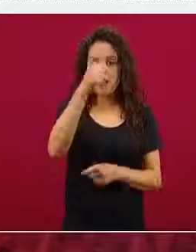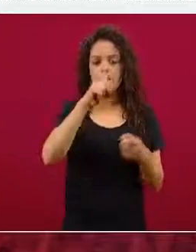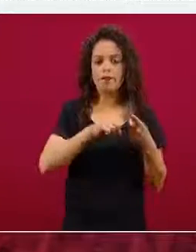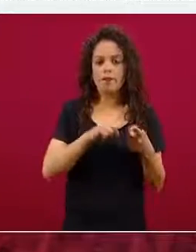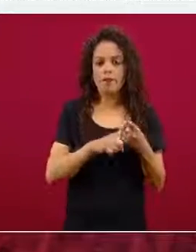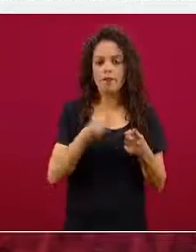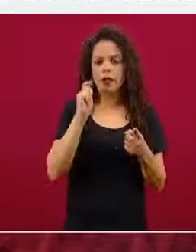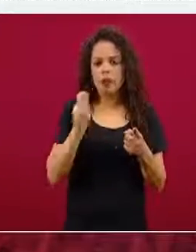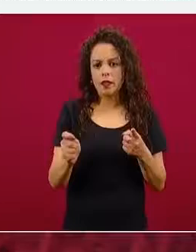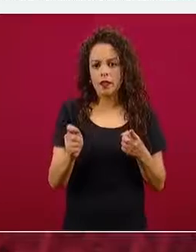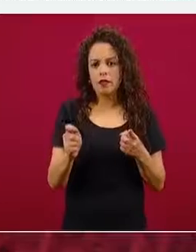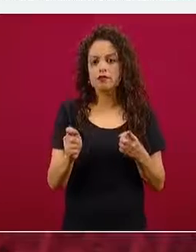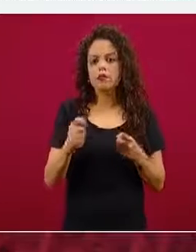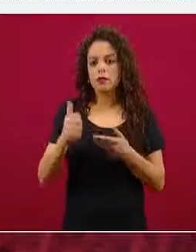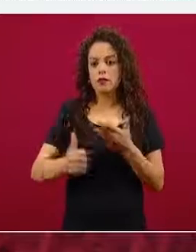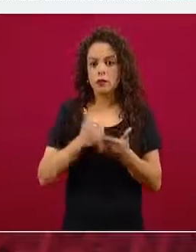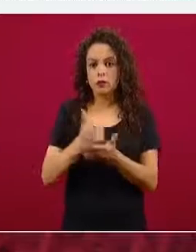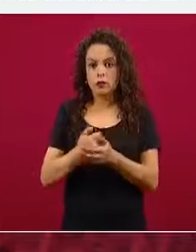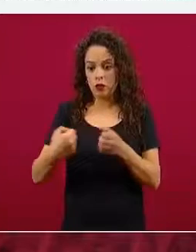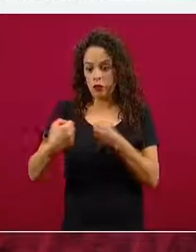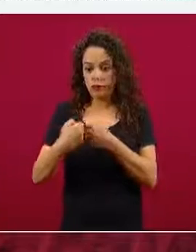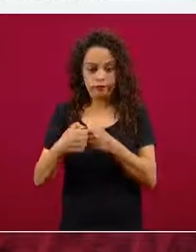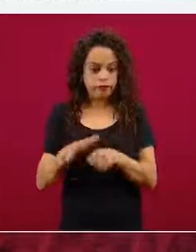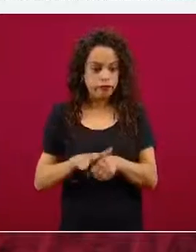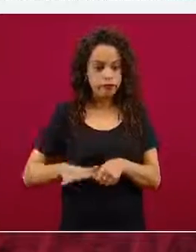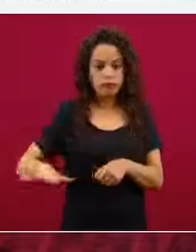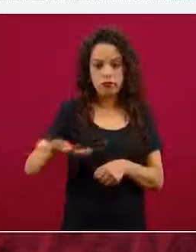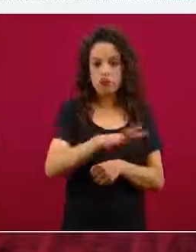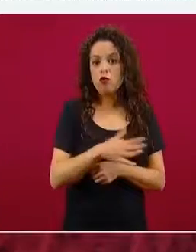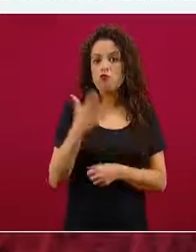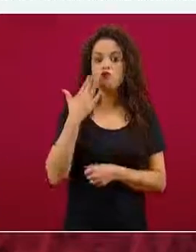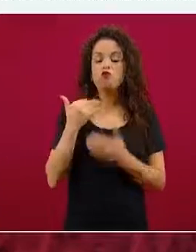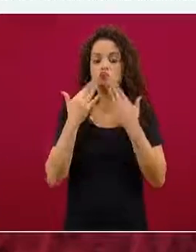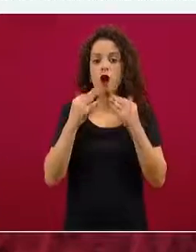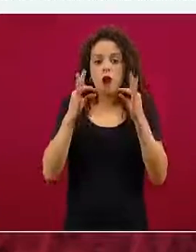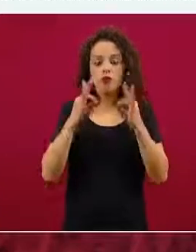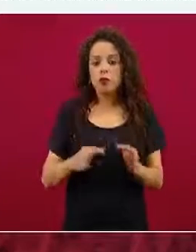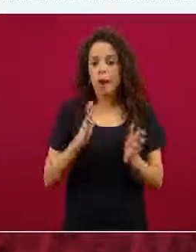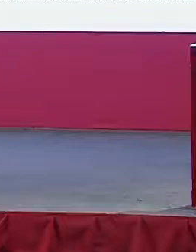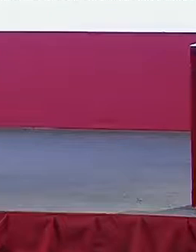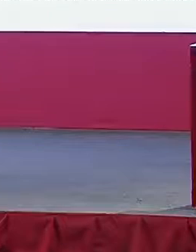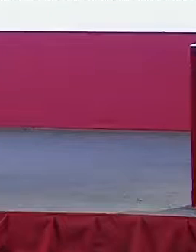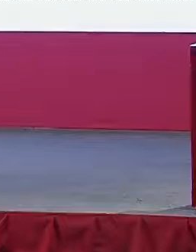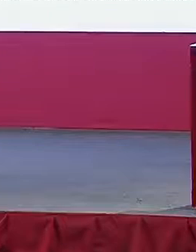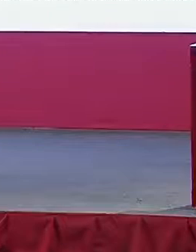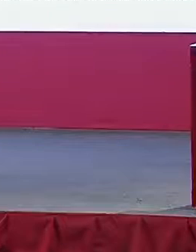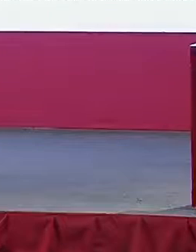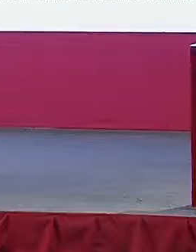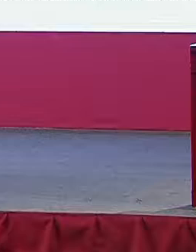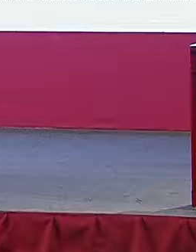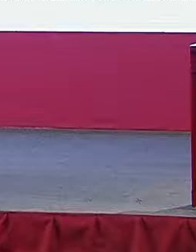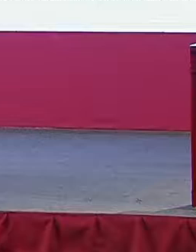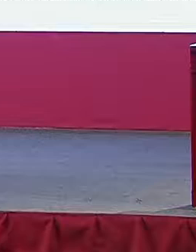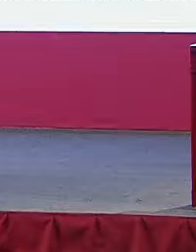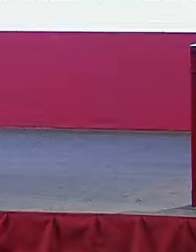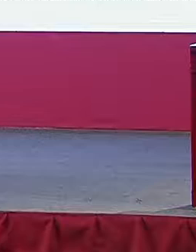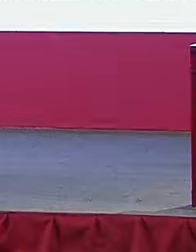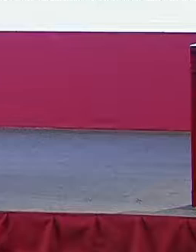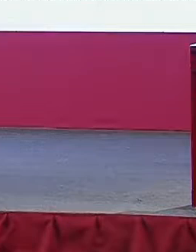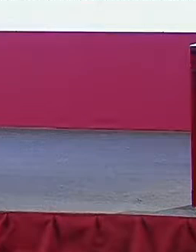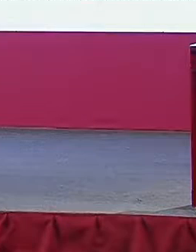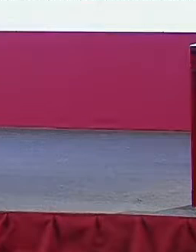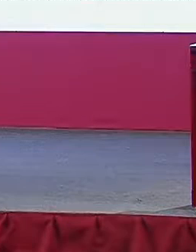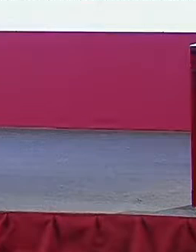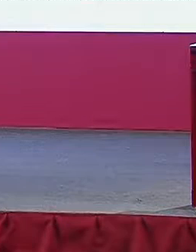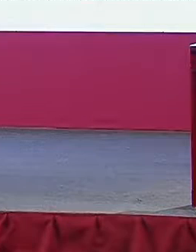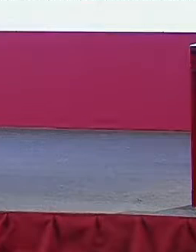el costo de la urbanización periférica e irregular. En estudios que hemos realizado en el INSUS, hemos identificado casos en